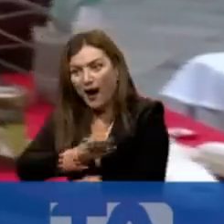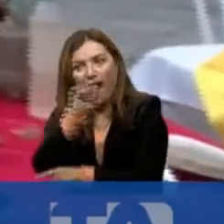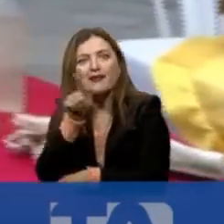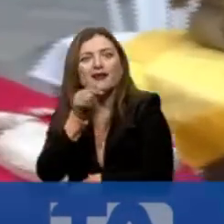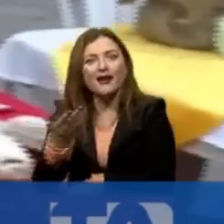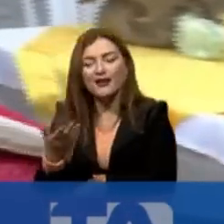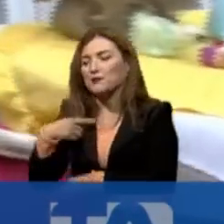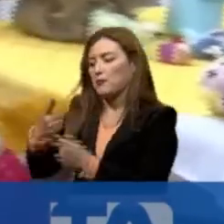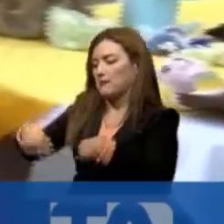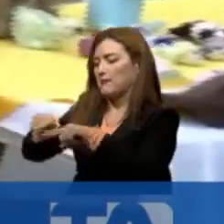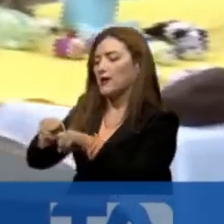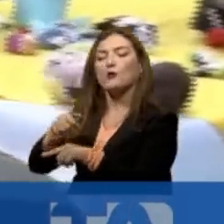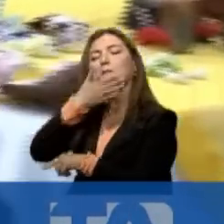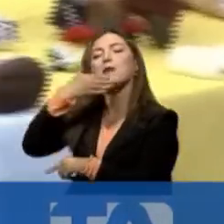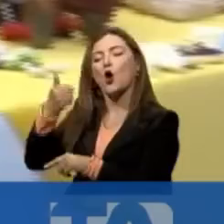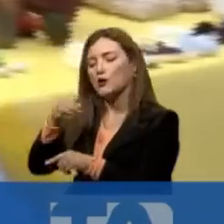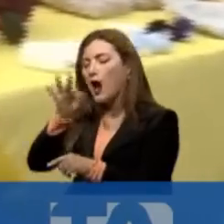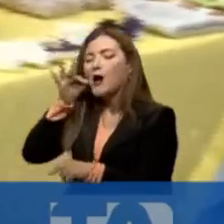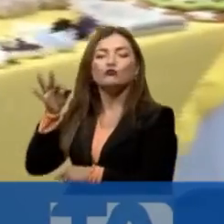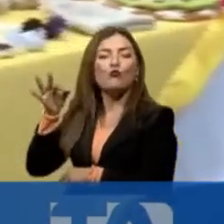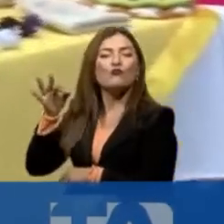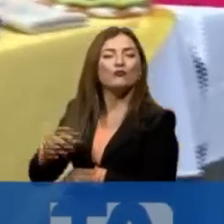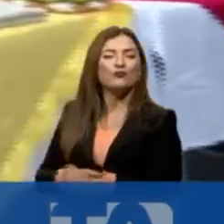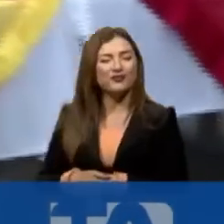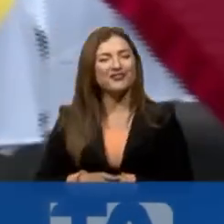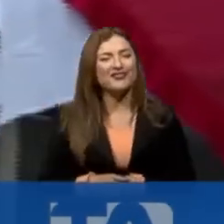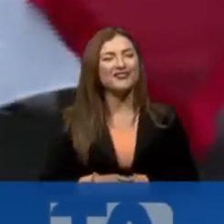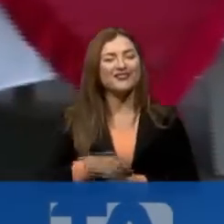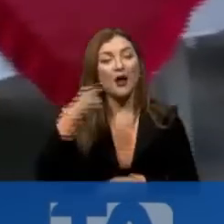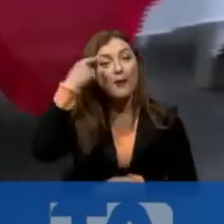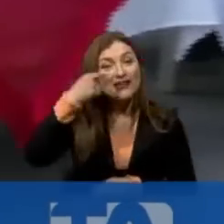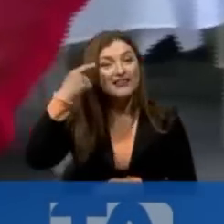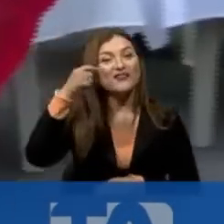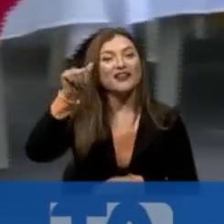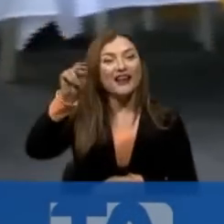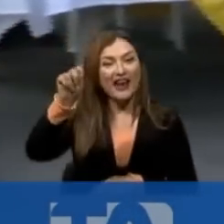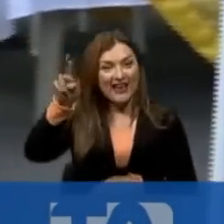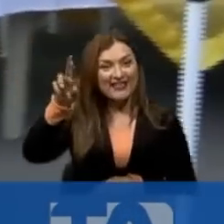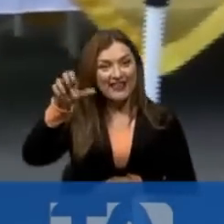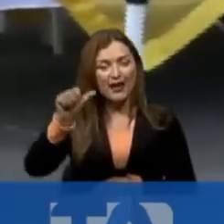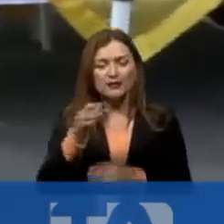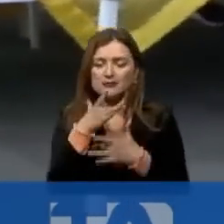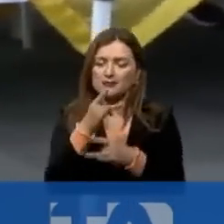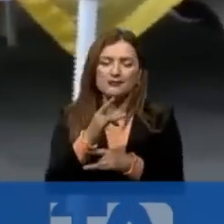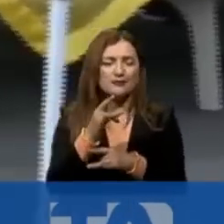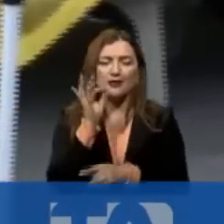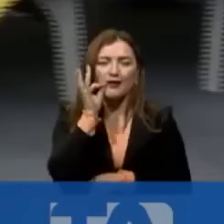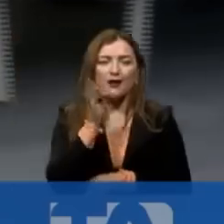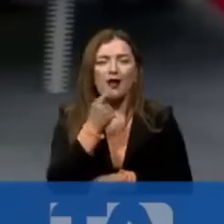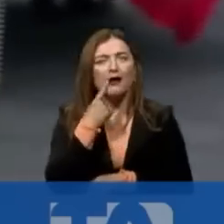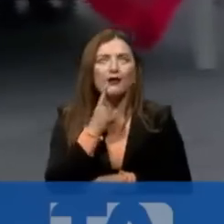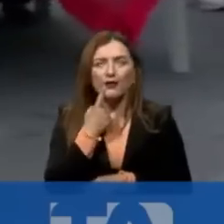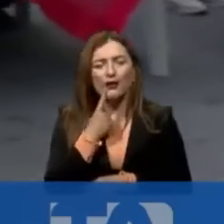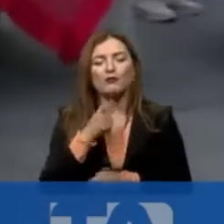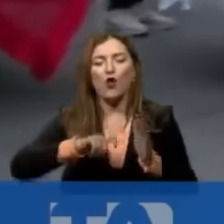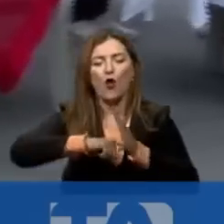Perfecto, muchísimas gracias a mi compañera Marisabel y también a Andrea Samaniego, les encanta el cuy, así que les estaré llevando el más gordo